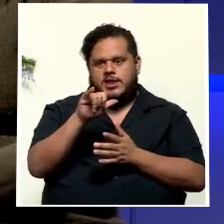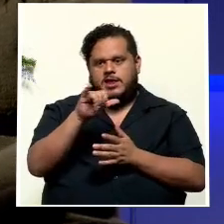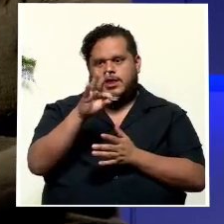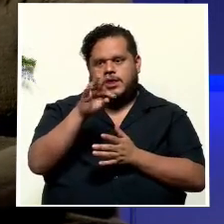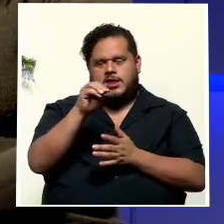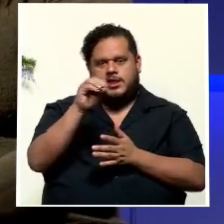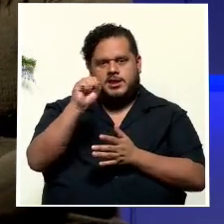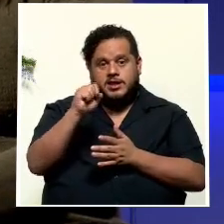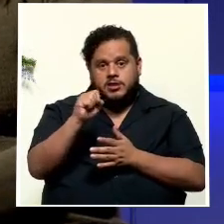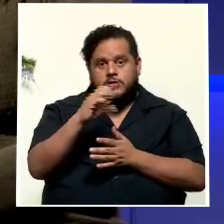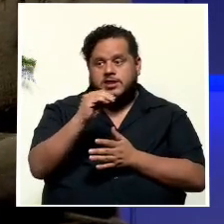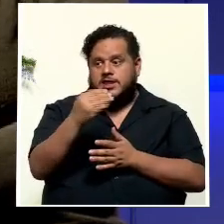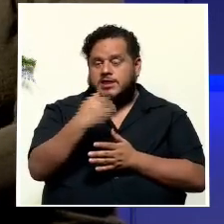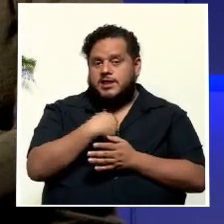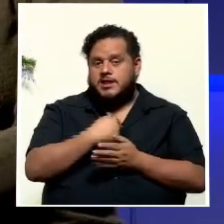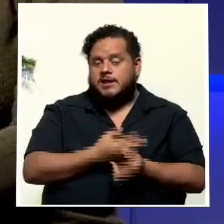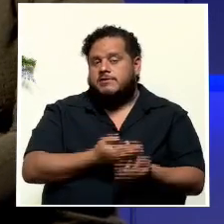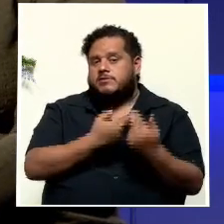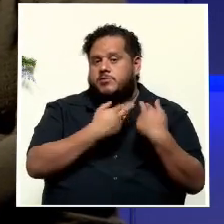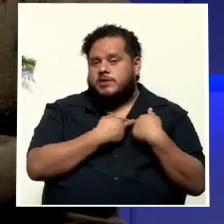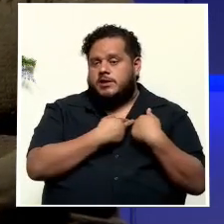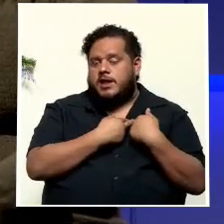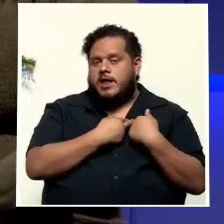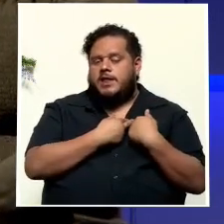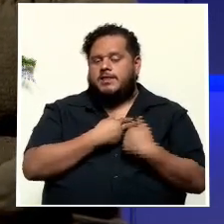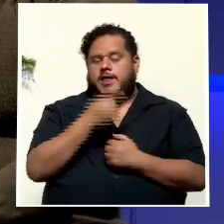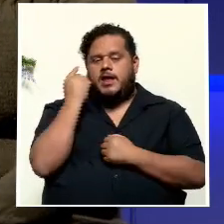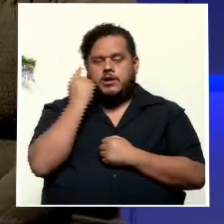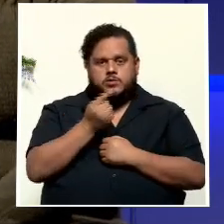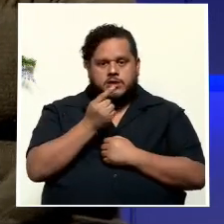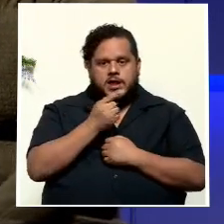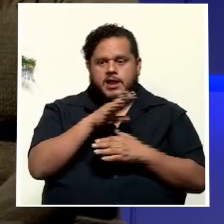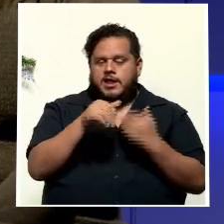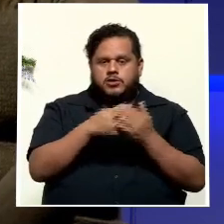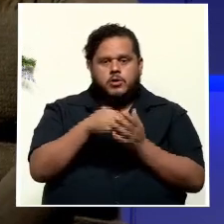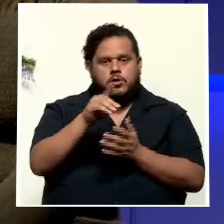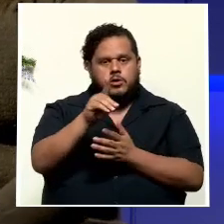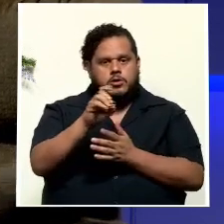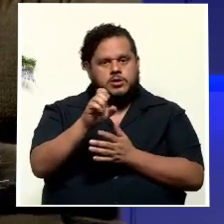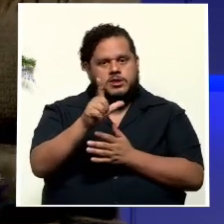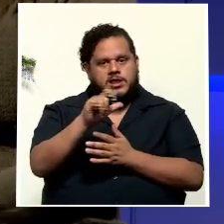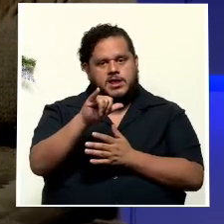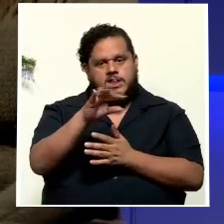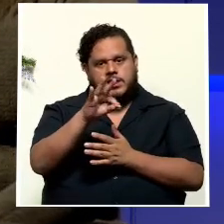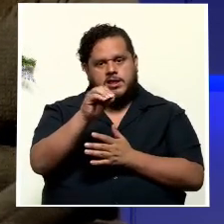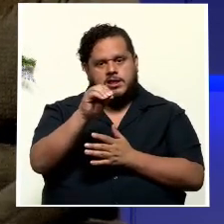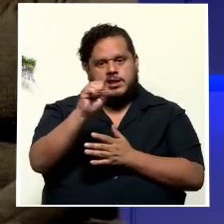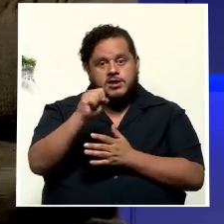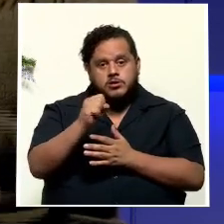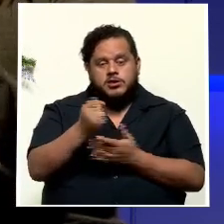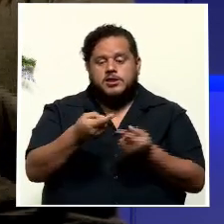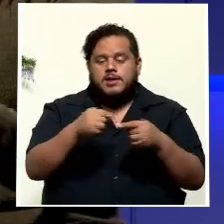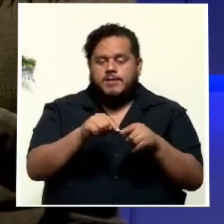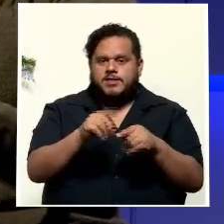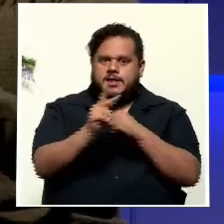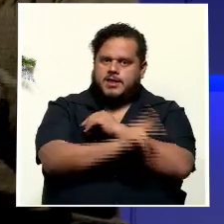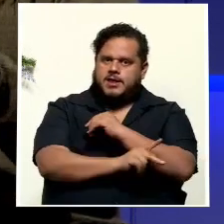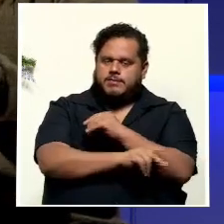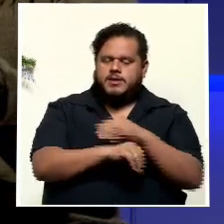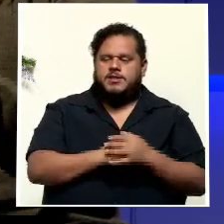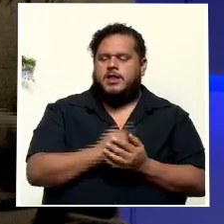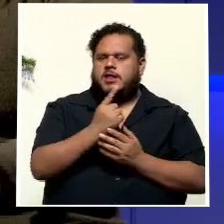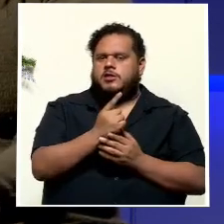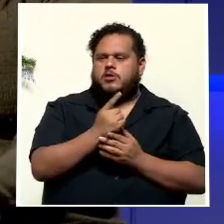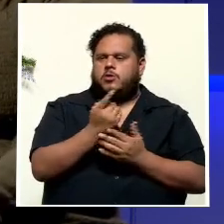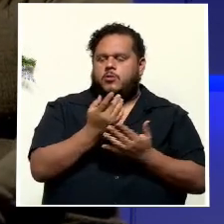la responsabilidad de acusar en todos los delitos que pasan en el país. Entonces es una